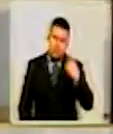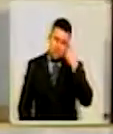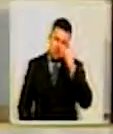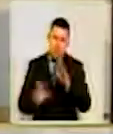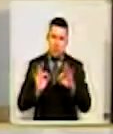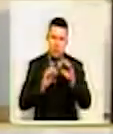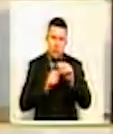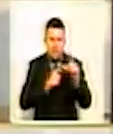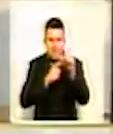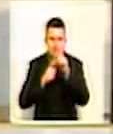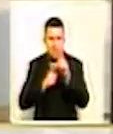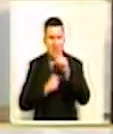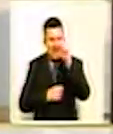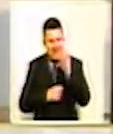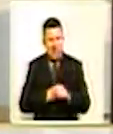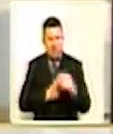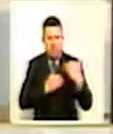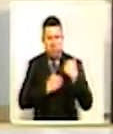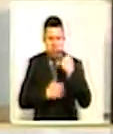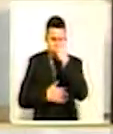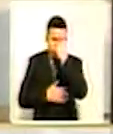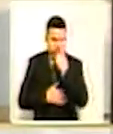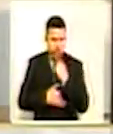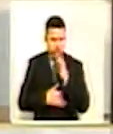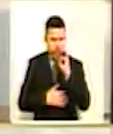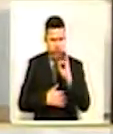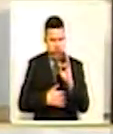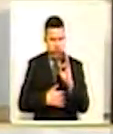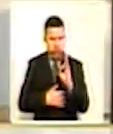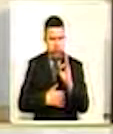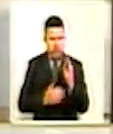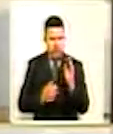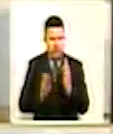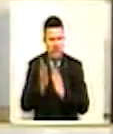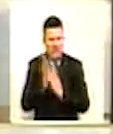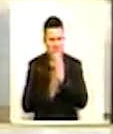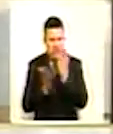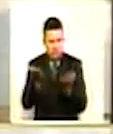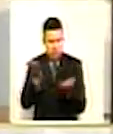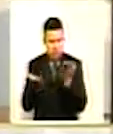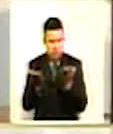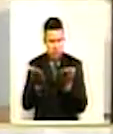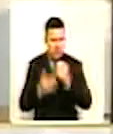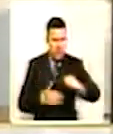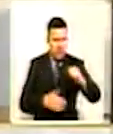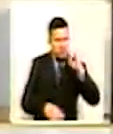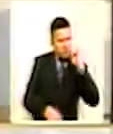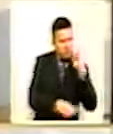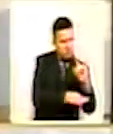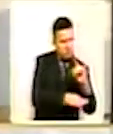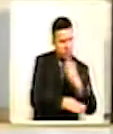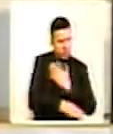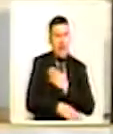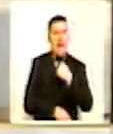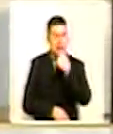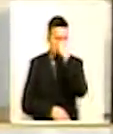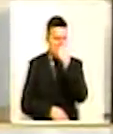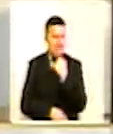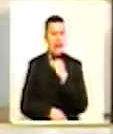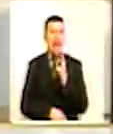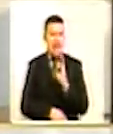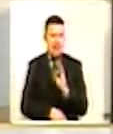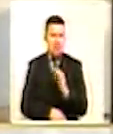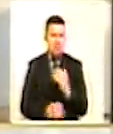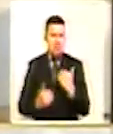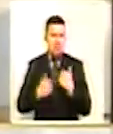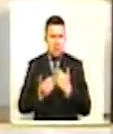que el rol del procurador tiene que ser siempre el del fiel de la balanza, el guardián de los derechos, particularmente en el